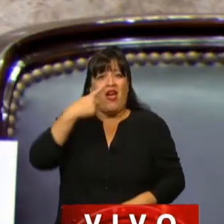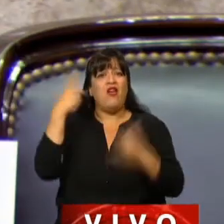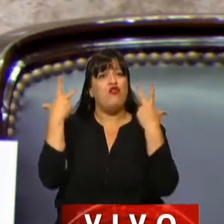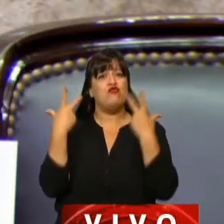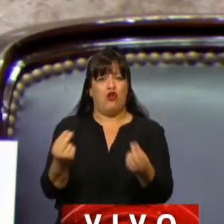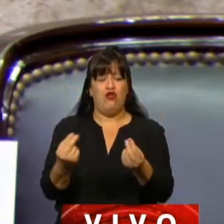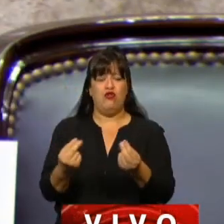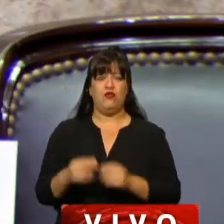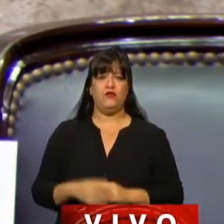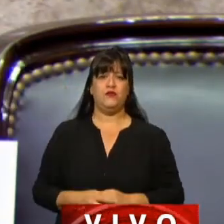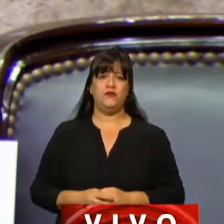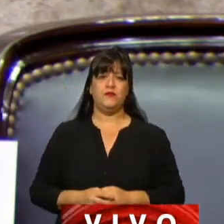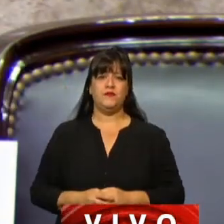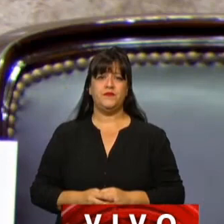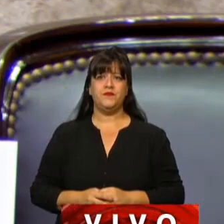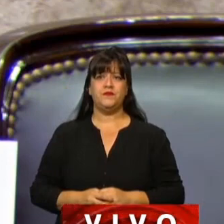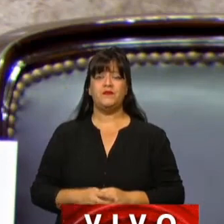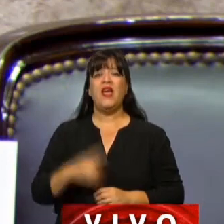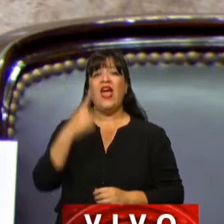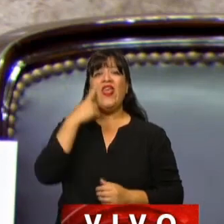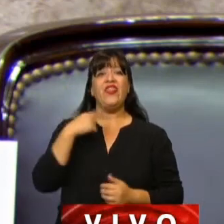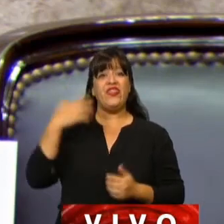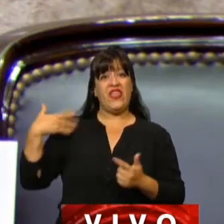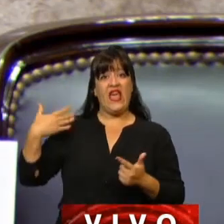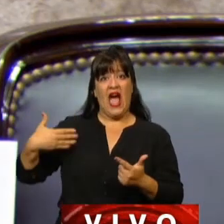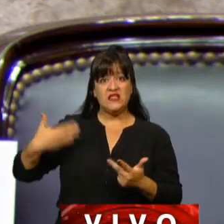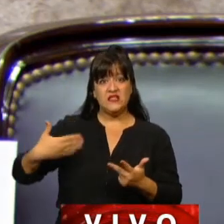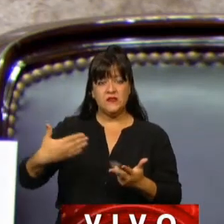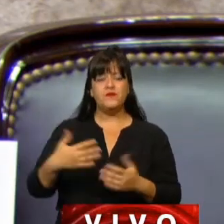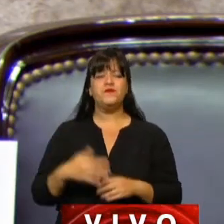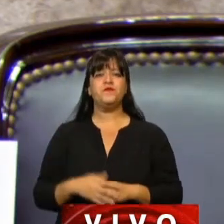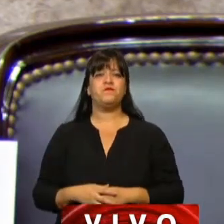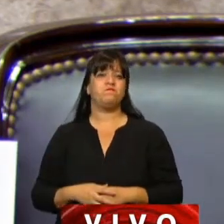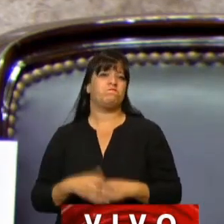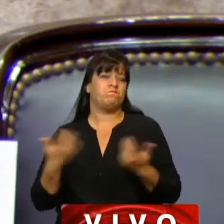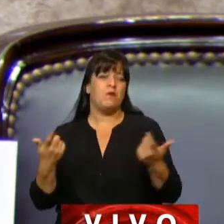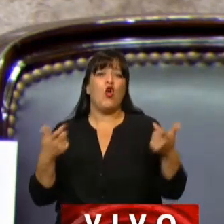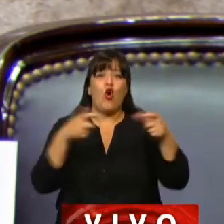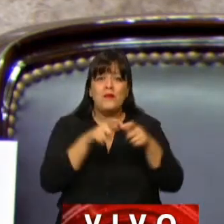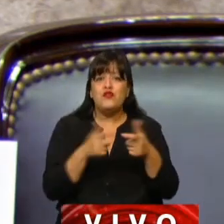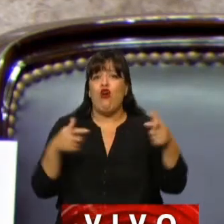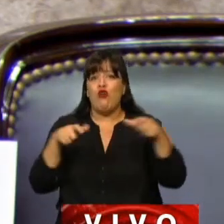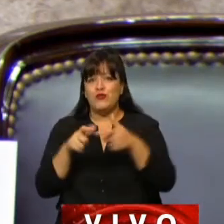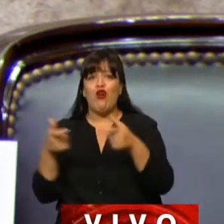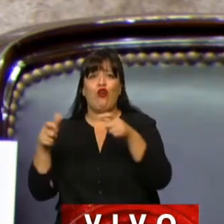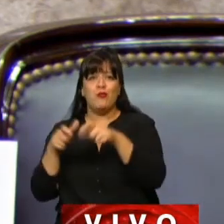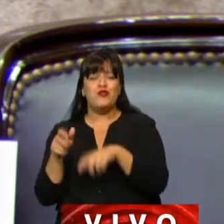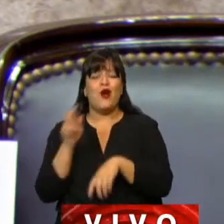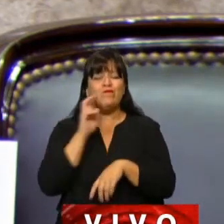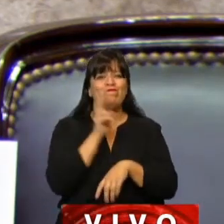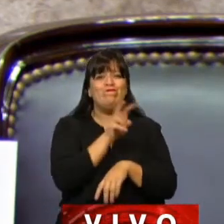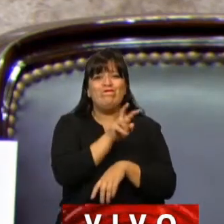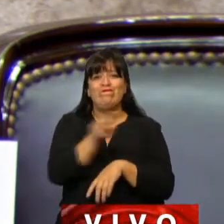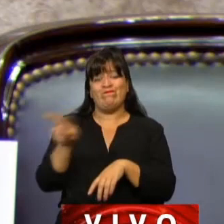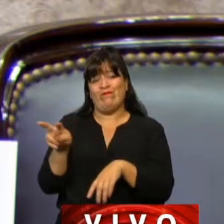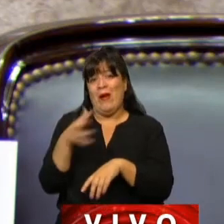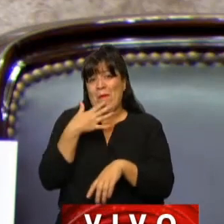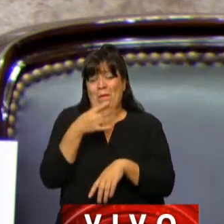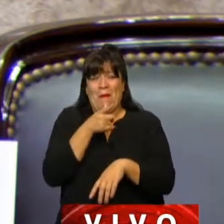Internacional. Estos días, en las comisiones vimos un lamentable